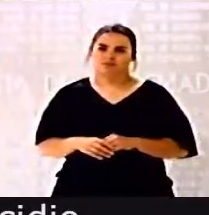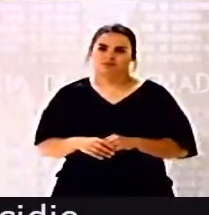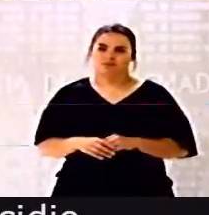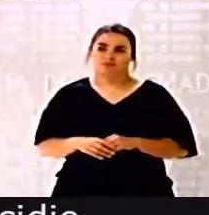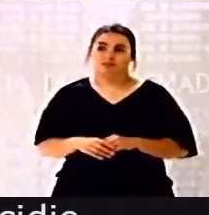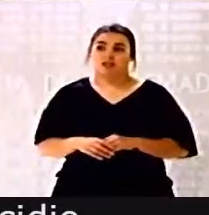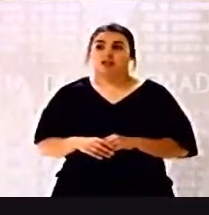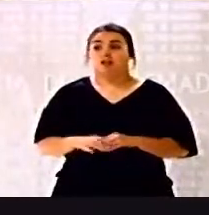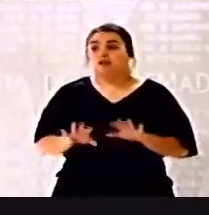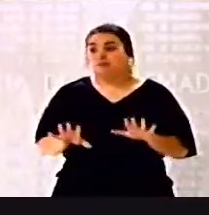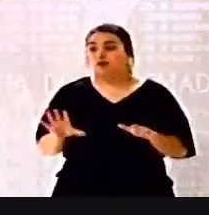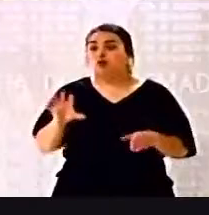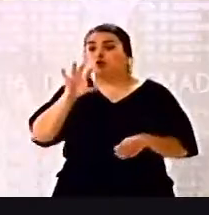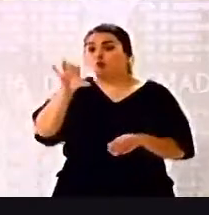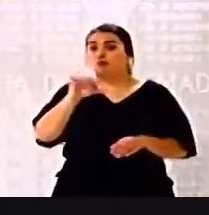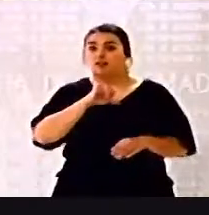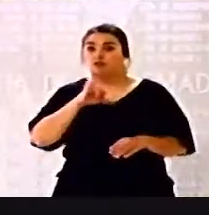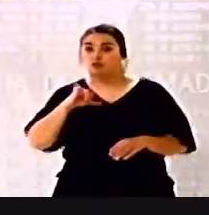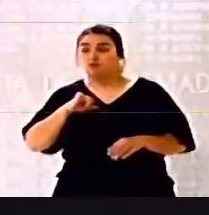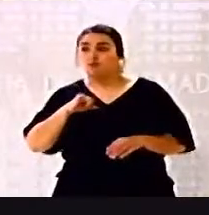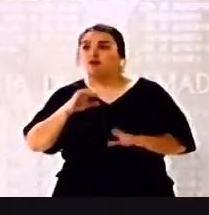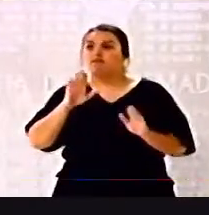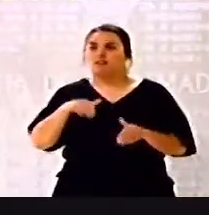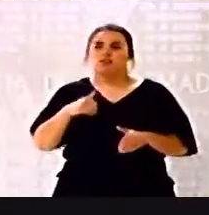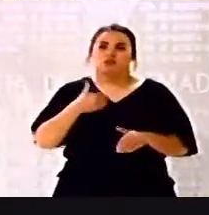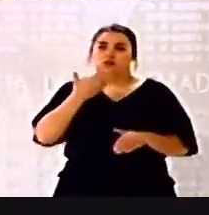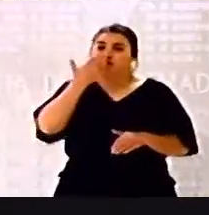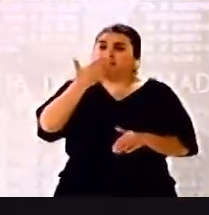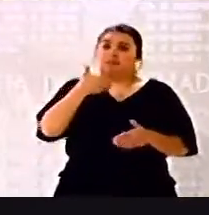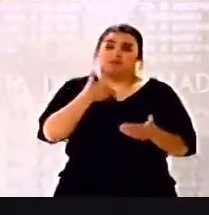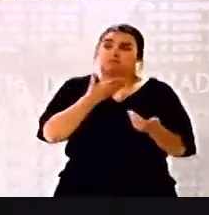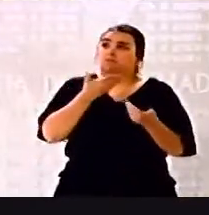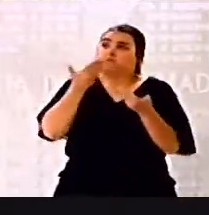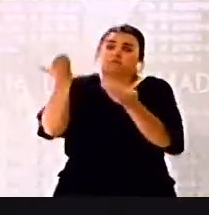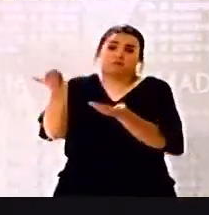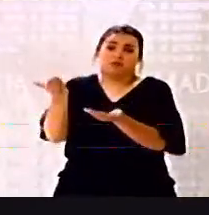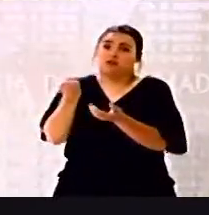Pero por parte de la comunidad autónoma hicimos un gesto de honestidad, pues porque